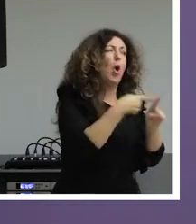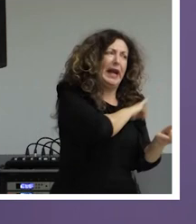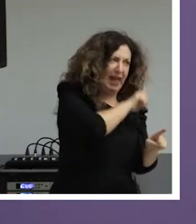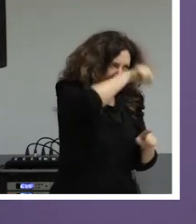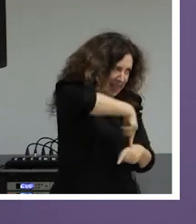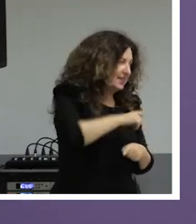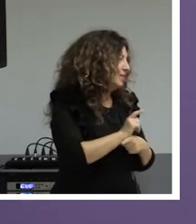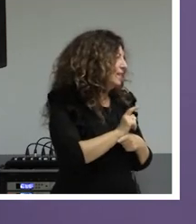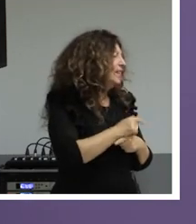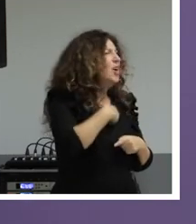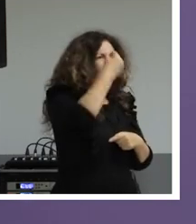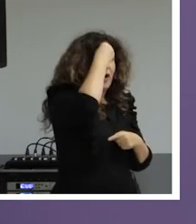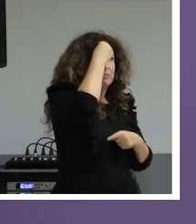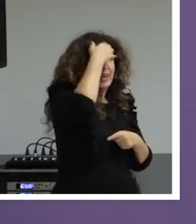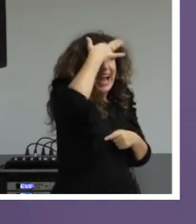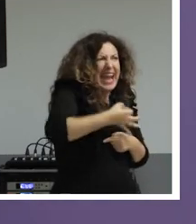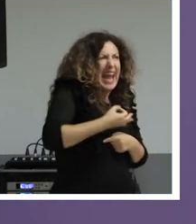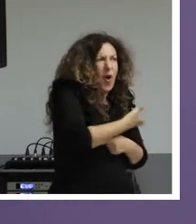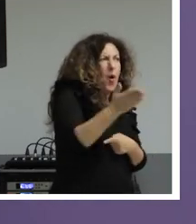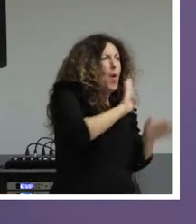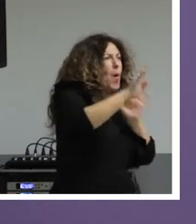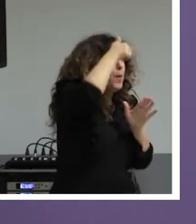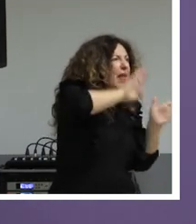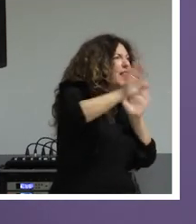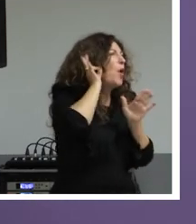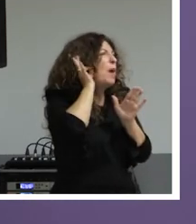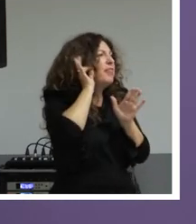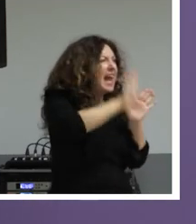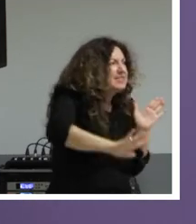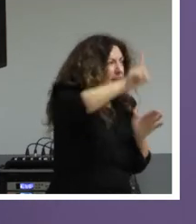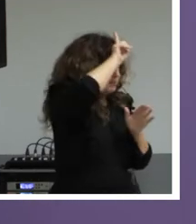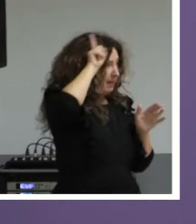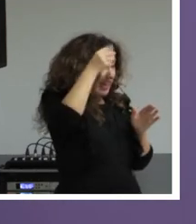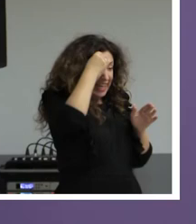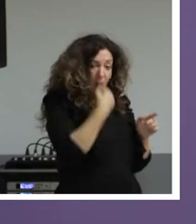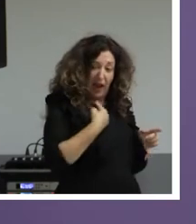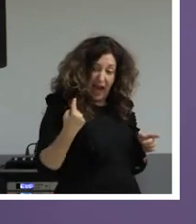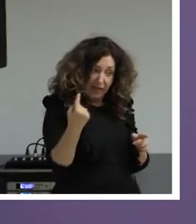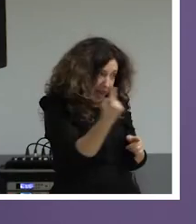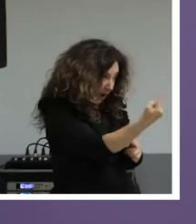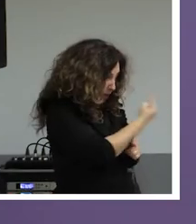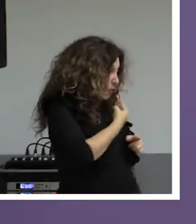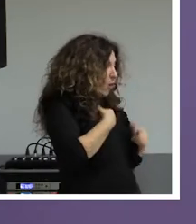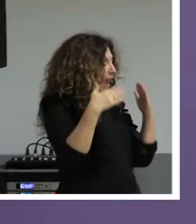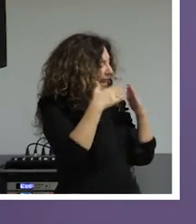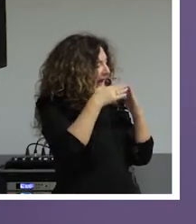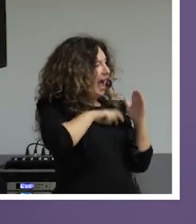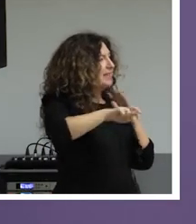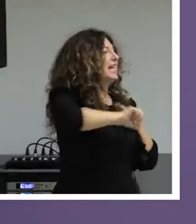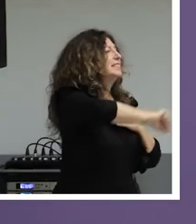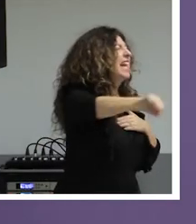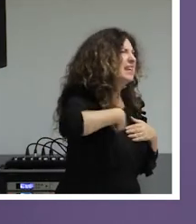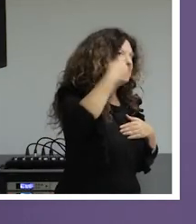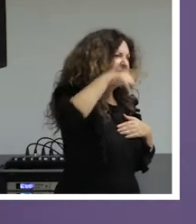creo que esta que está descentralización que es un proyecto creo que muy yo soy muy radical es importante